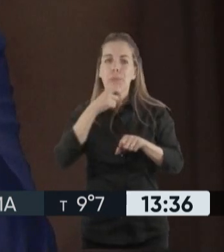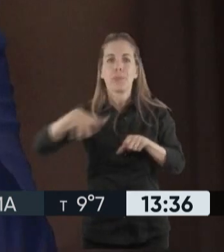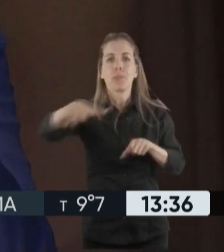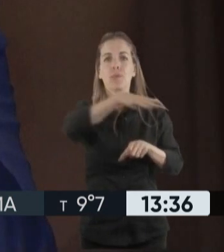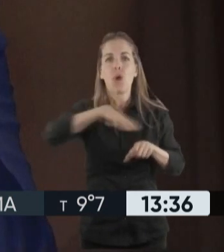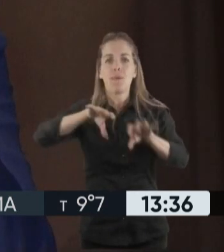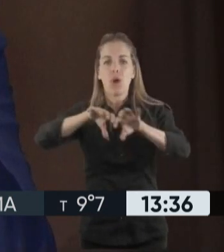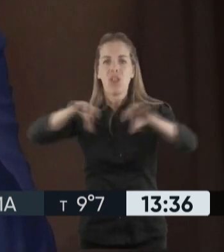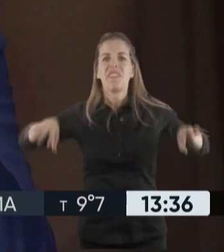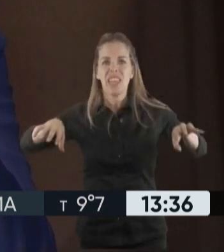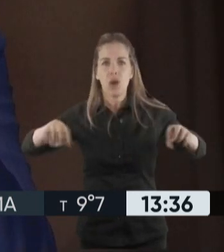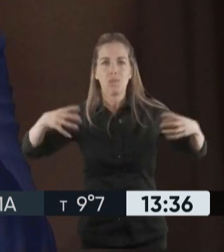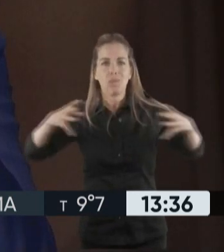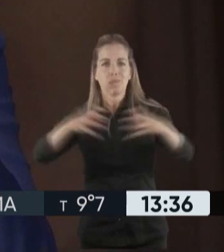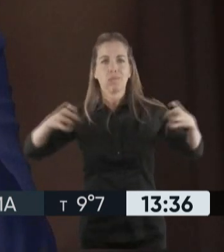ganó Macri.